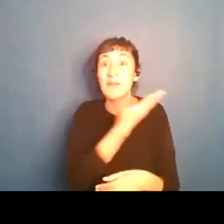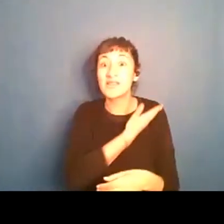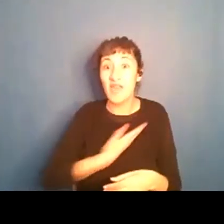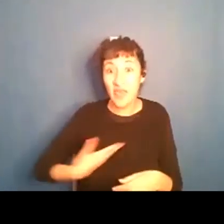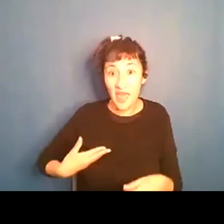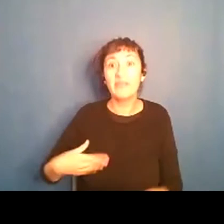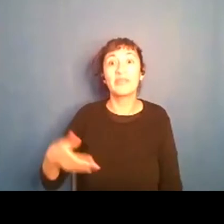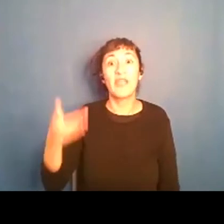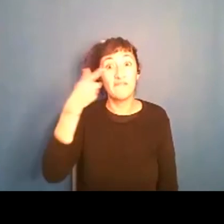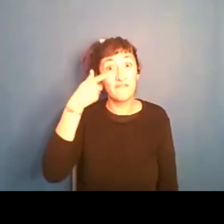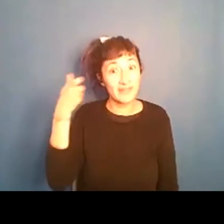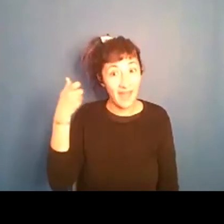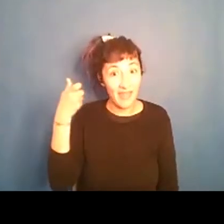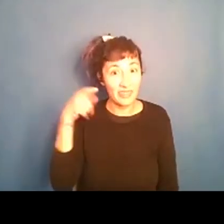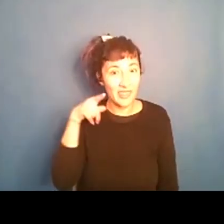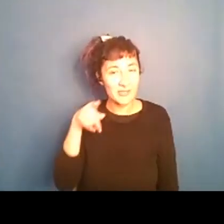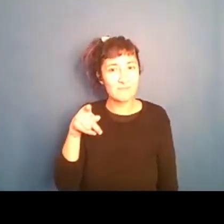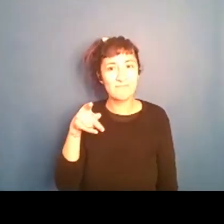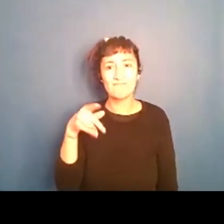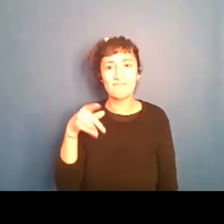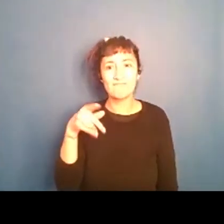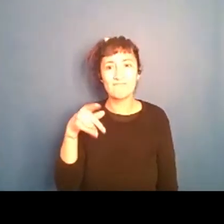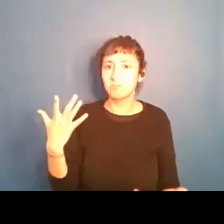nuestro país, dando